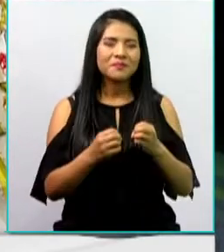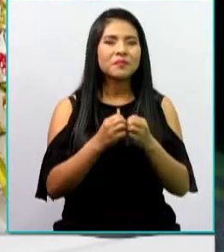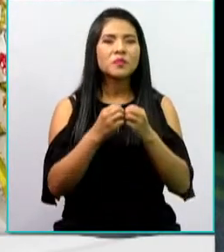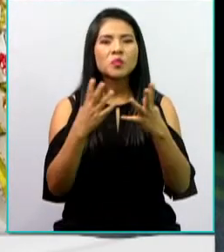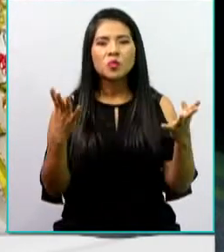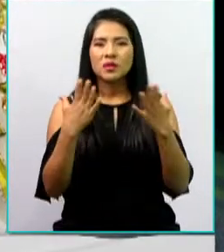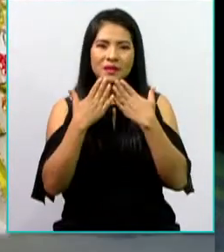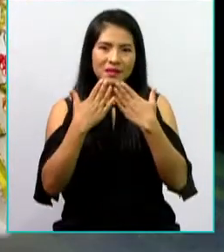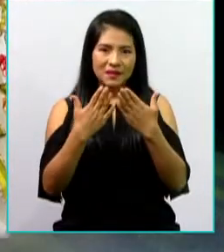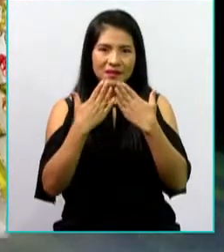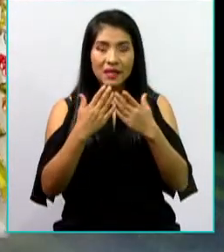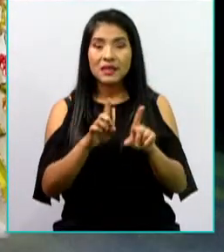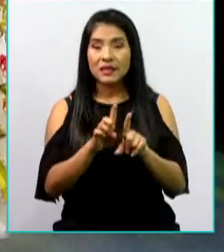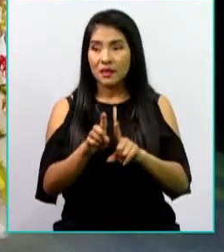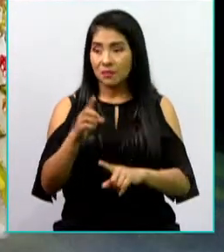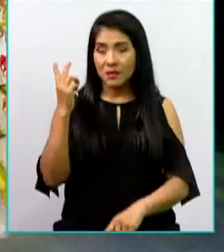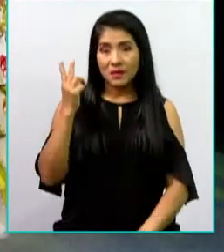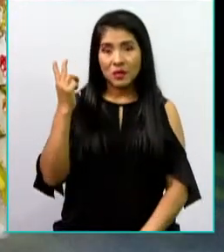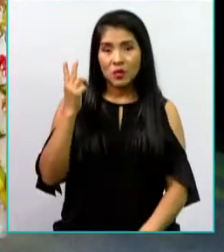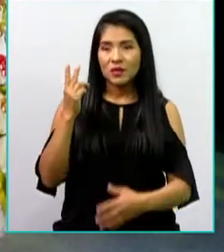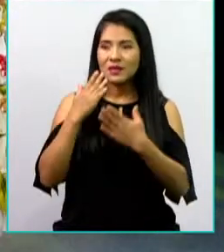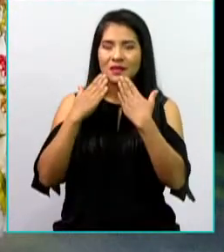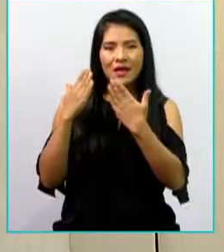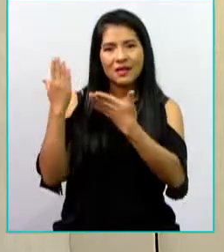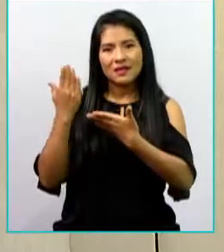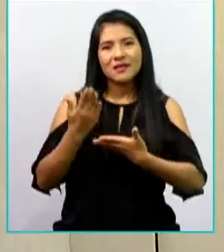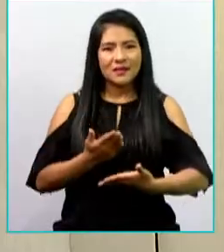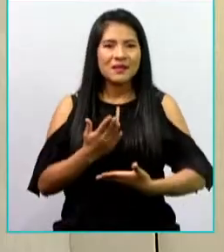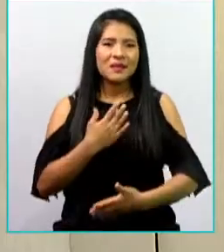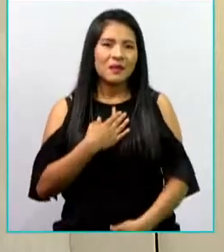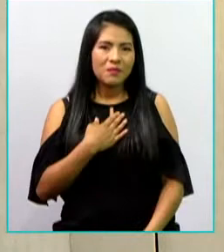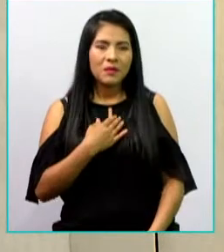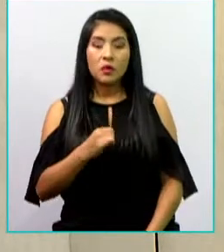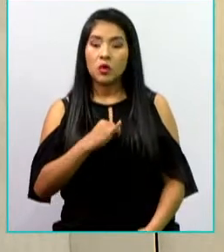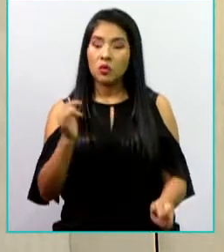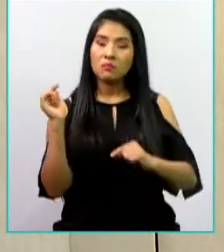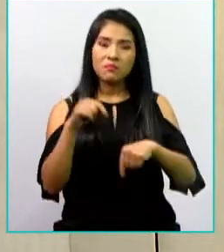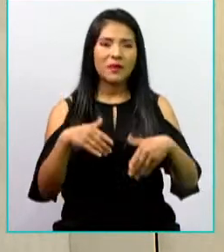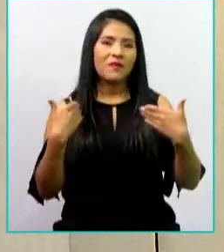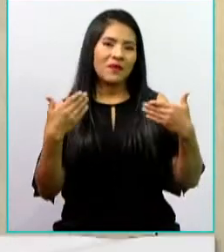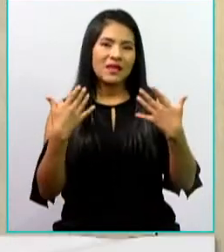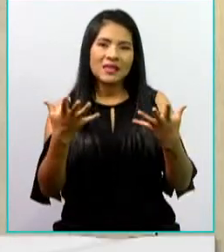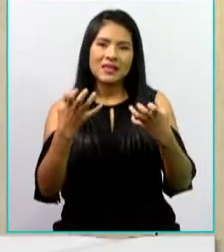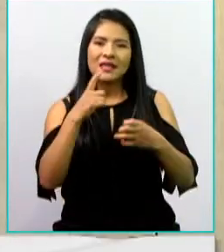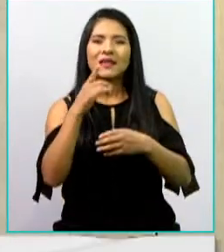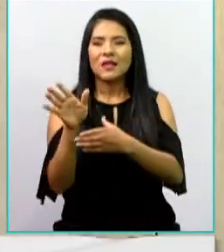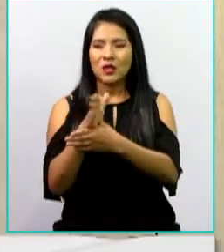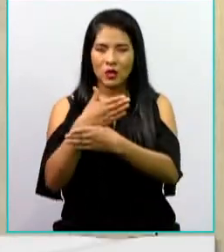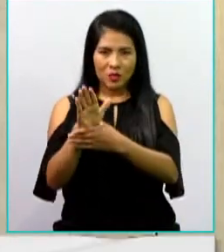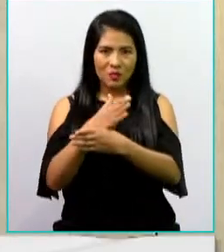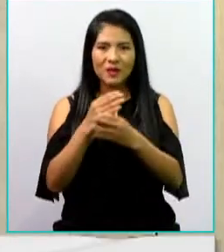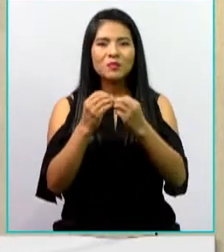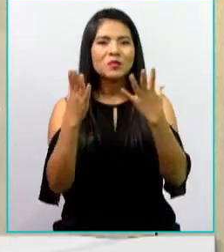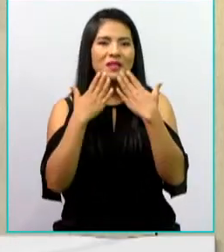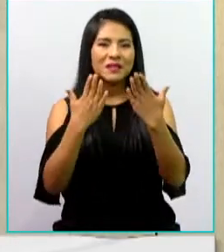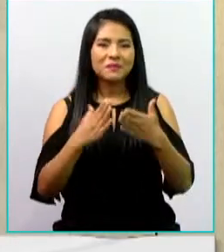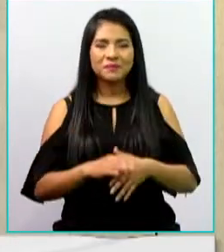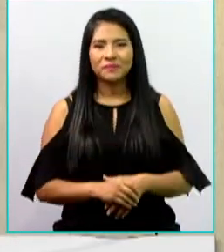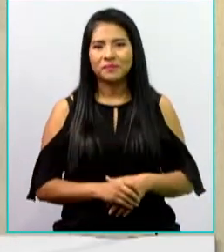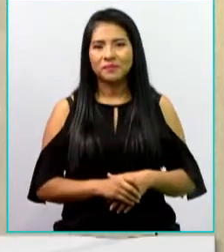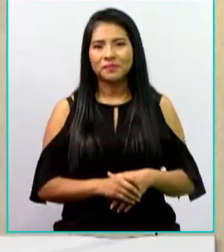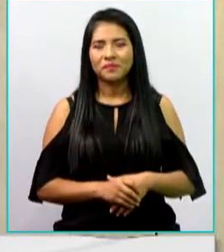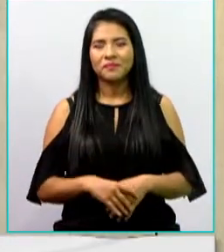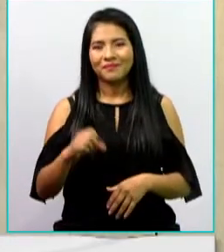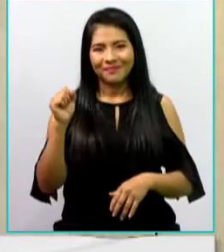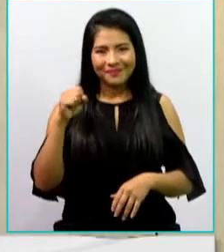gracias, bien a ustedes también por invitarme. La verdad, estoy muy contenta, muy feliz de compartir con ustedes. Muchísimas gracias a ti, Clavena, por haber